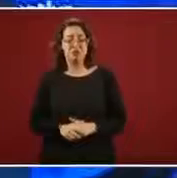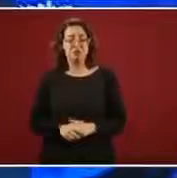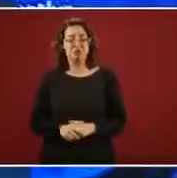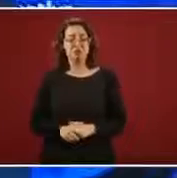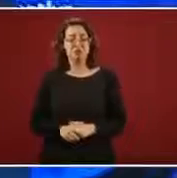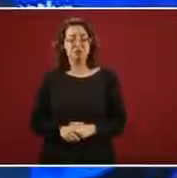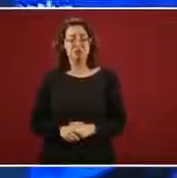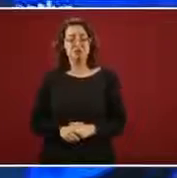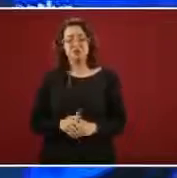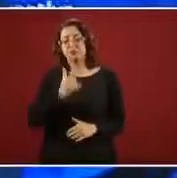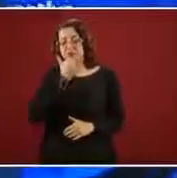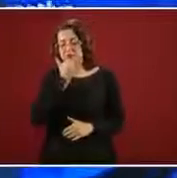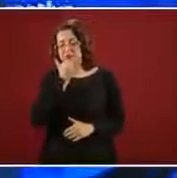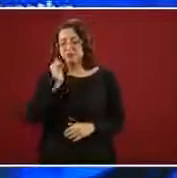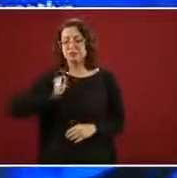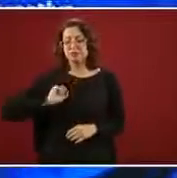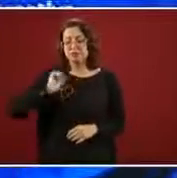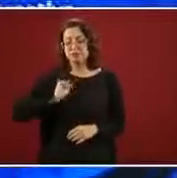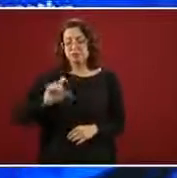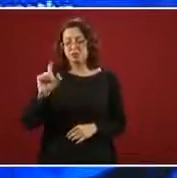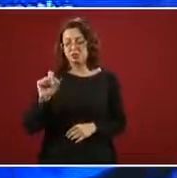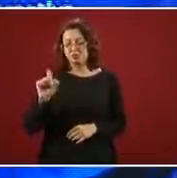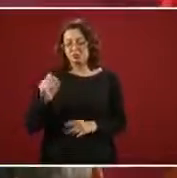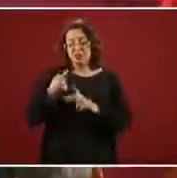XIX, del siglo XX, perdón.